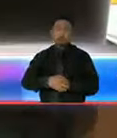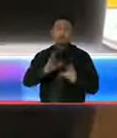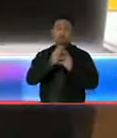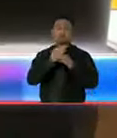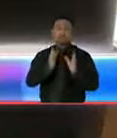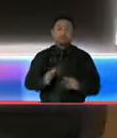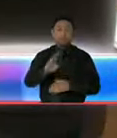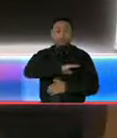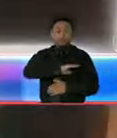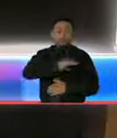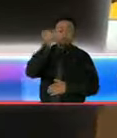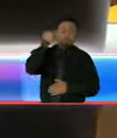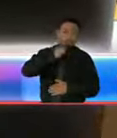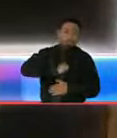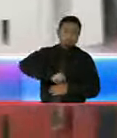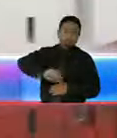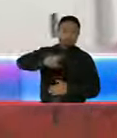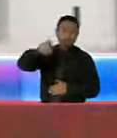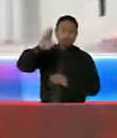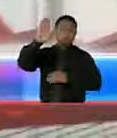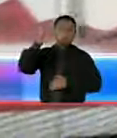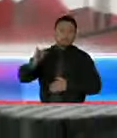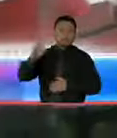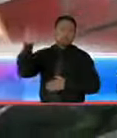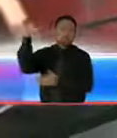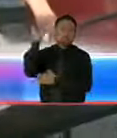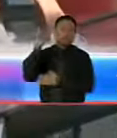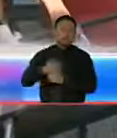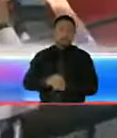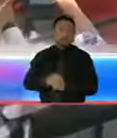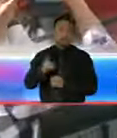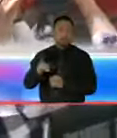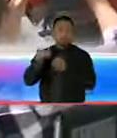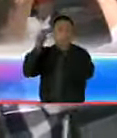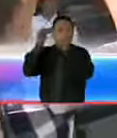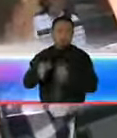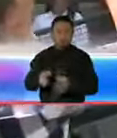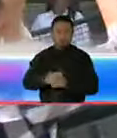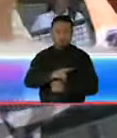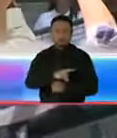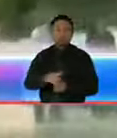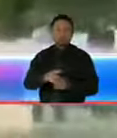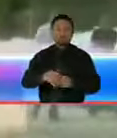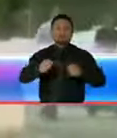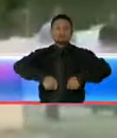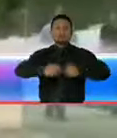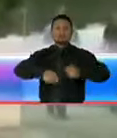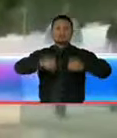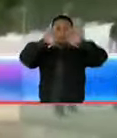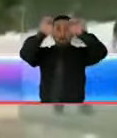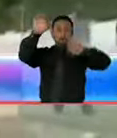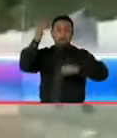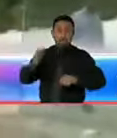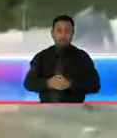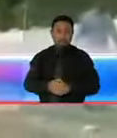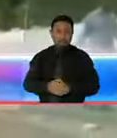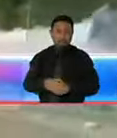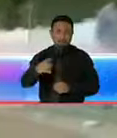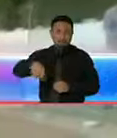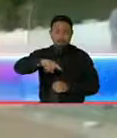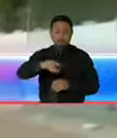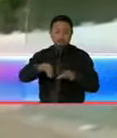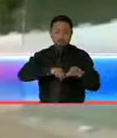funcionarios del municipio de Quito hasta Brasil y Colombia, mismos que coincidirían con la vigencia del contrato con Odebrecht y que no han